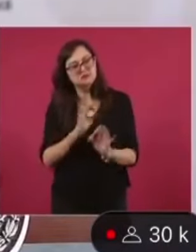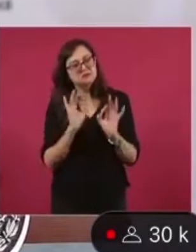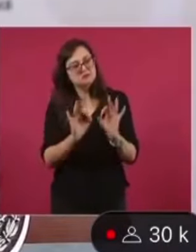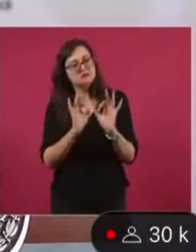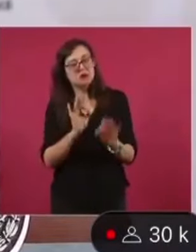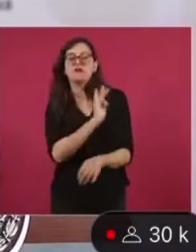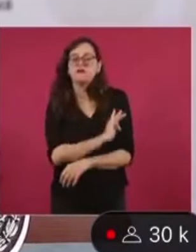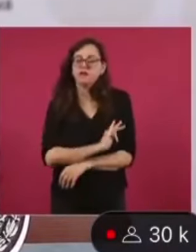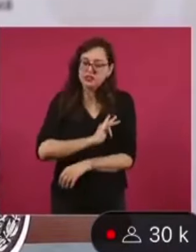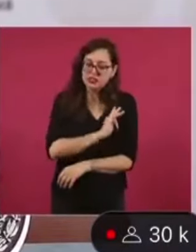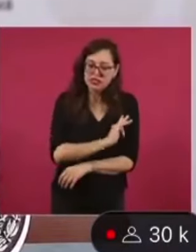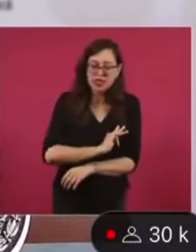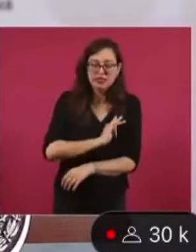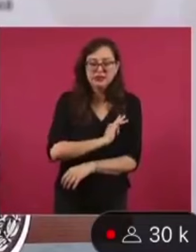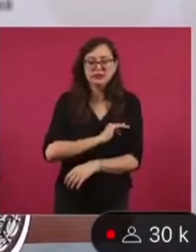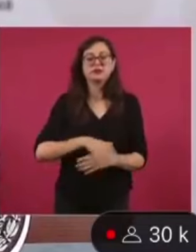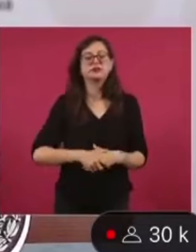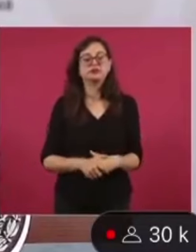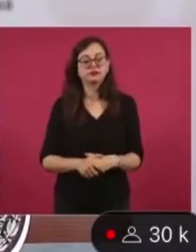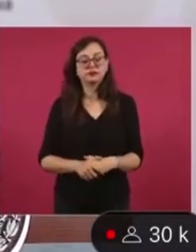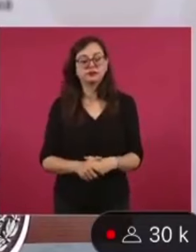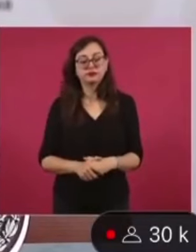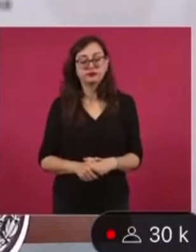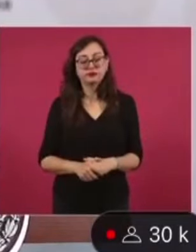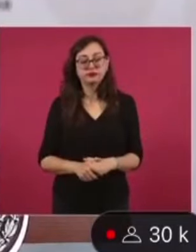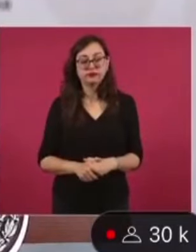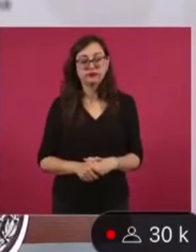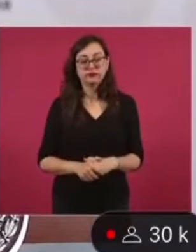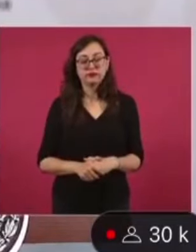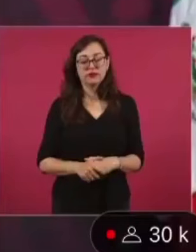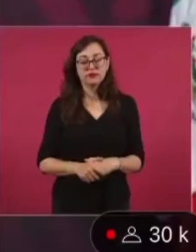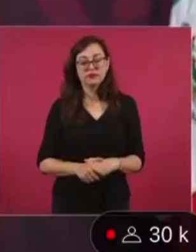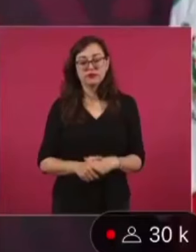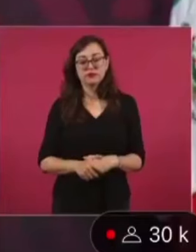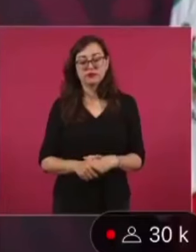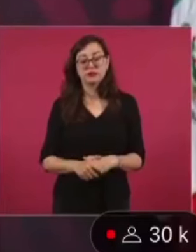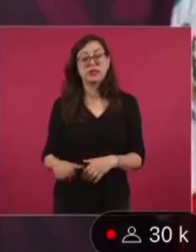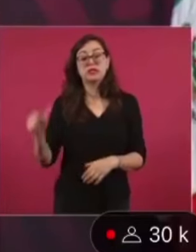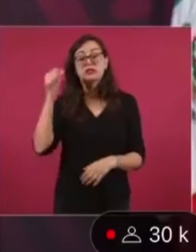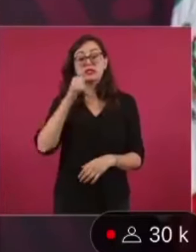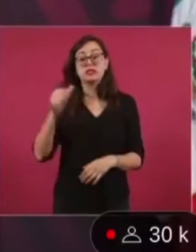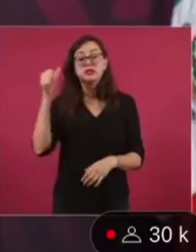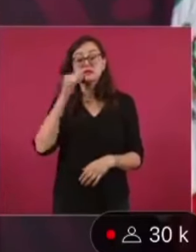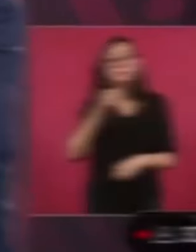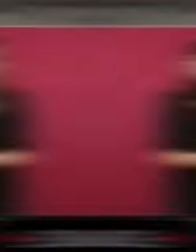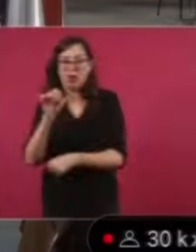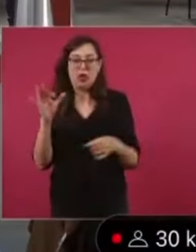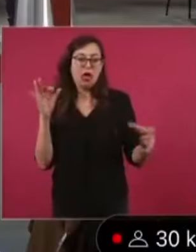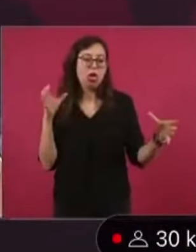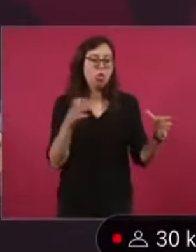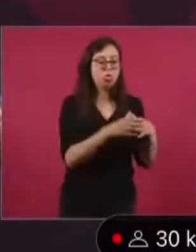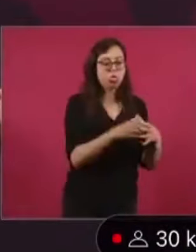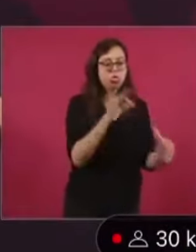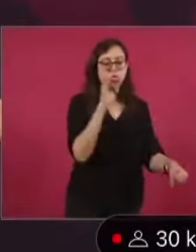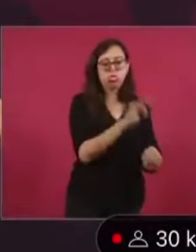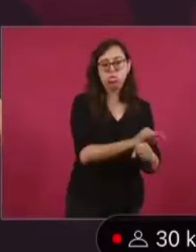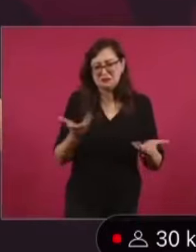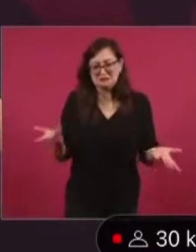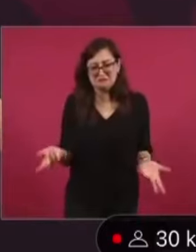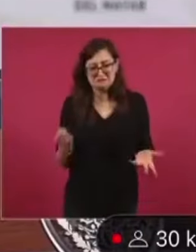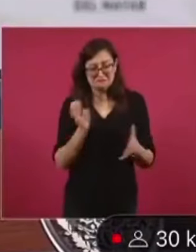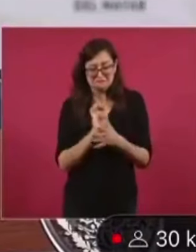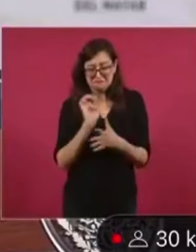que en su perspectiva no hay razón para preocuparse, pues con esto se busca limpiar la corrupción al Poder Judicial. No hay